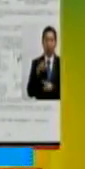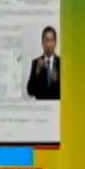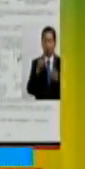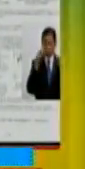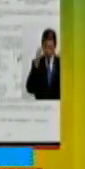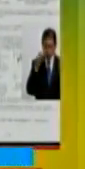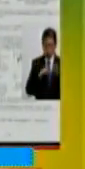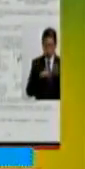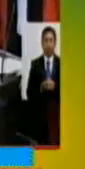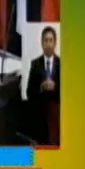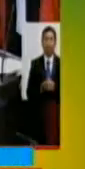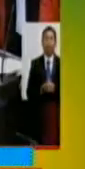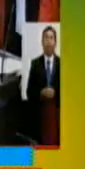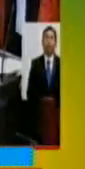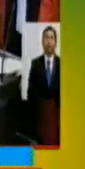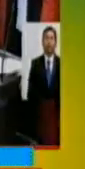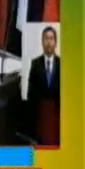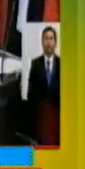nos acompañó.